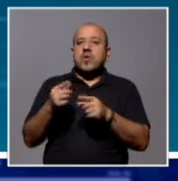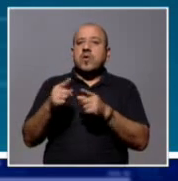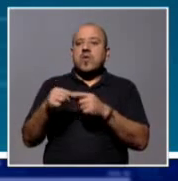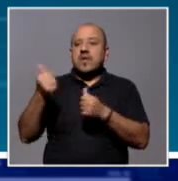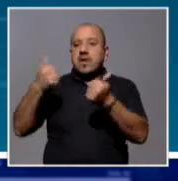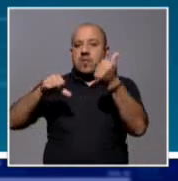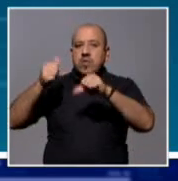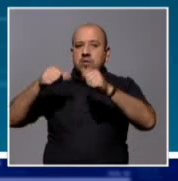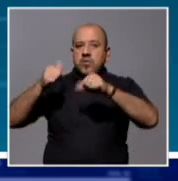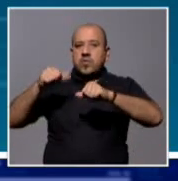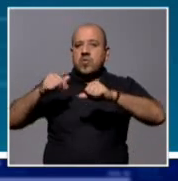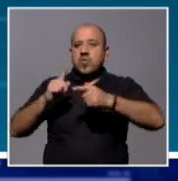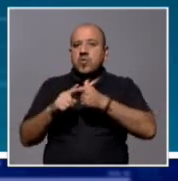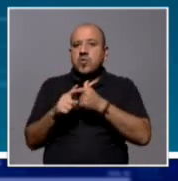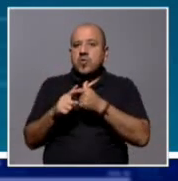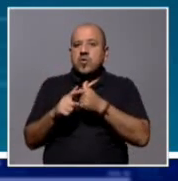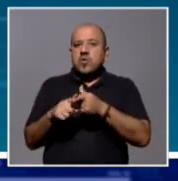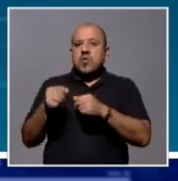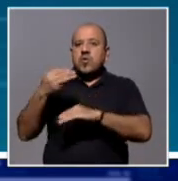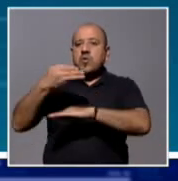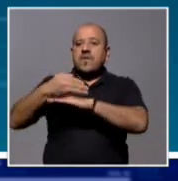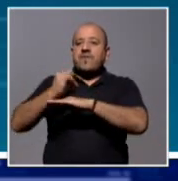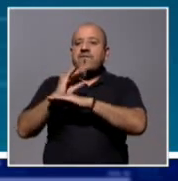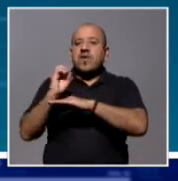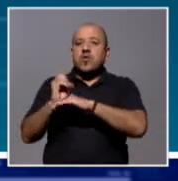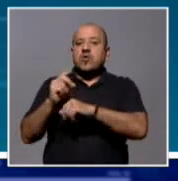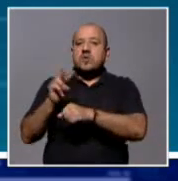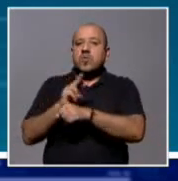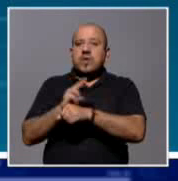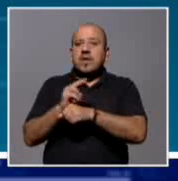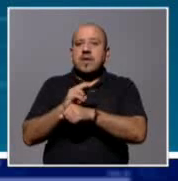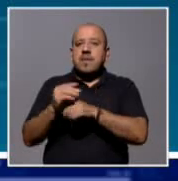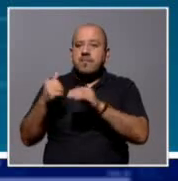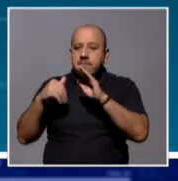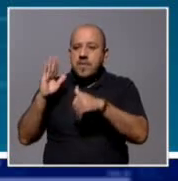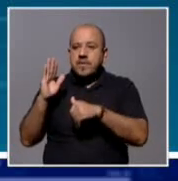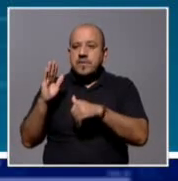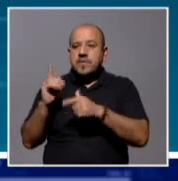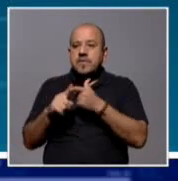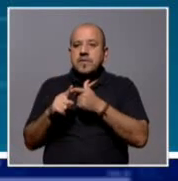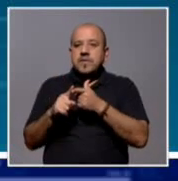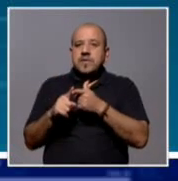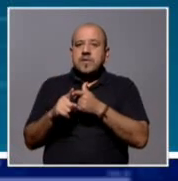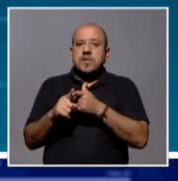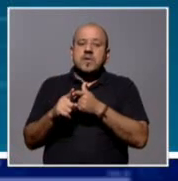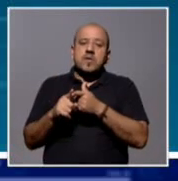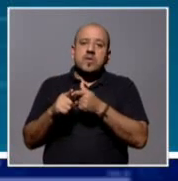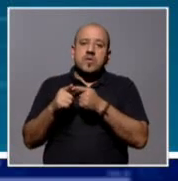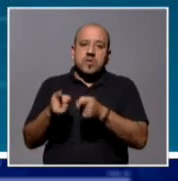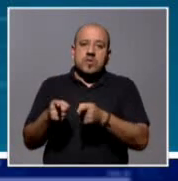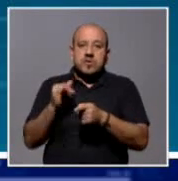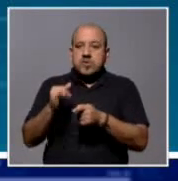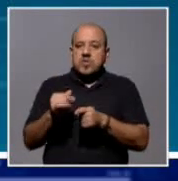Que permita trabajar en un nivel de bioseguridad mucho más alta. Y solo así lograr saber si están viables o